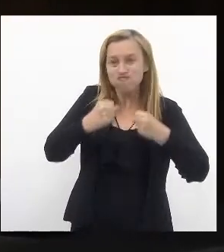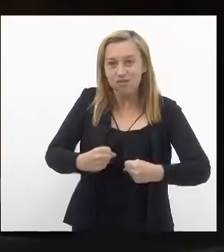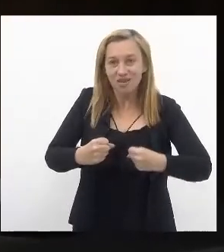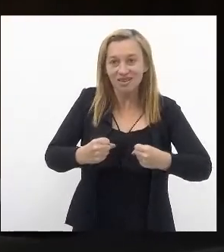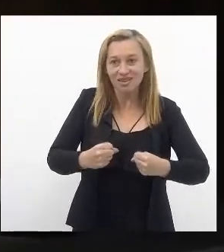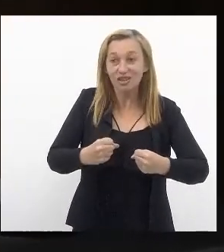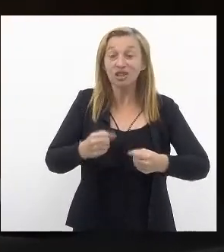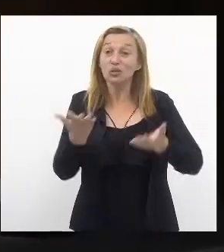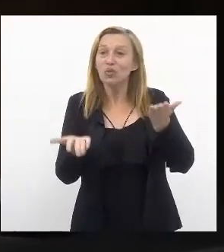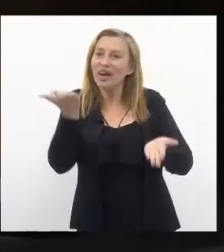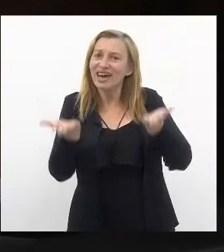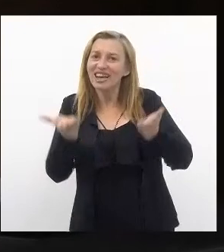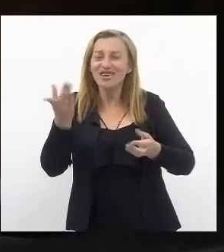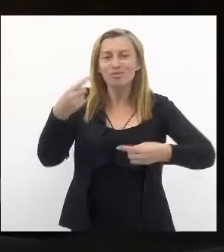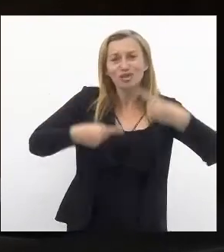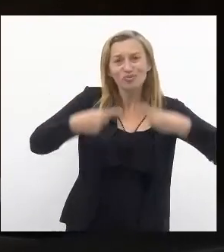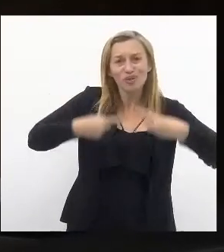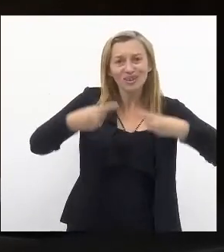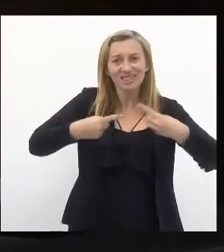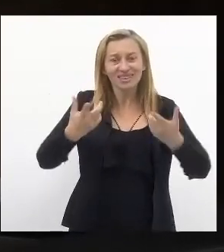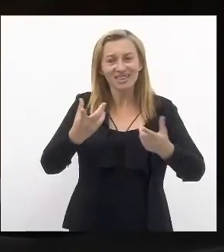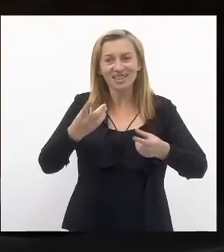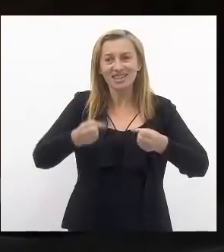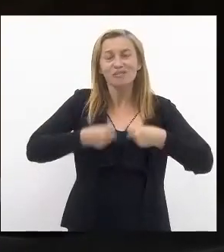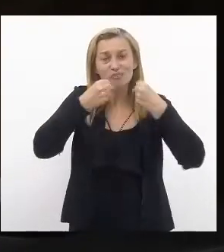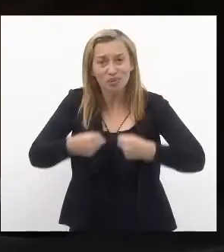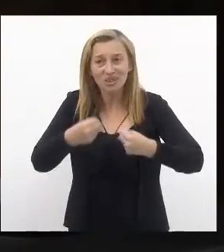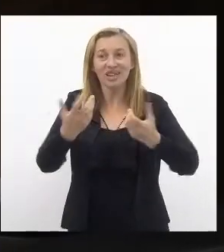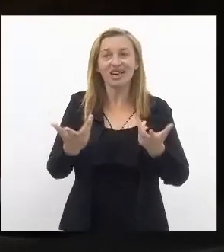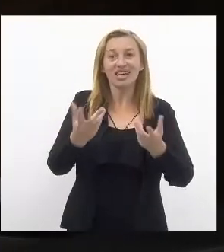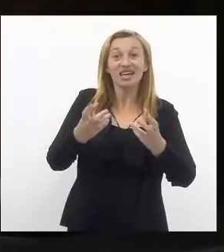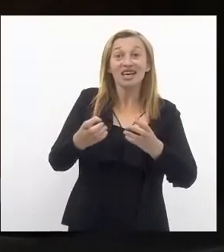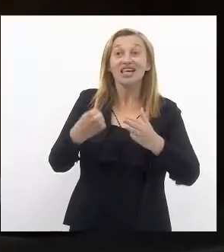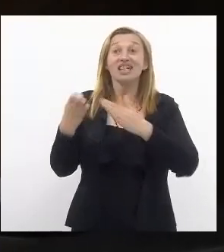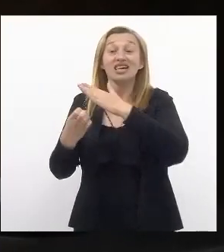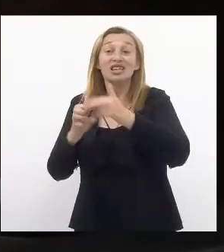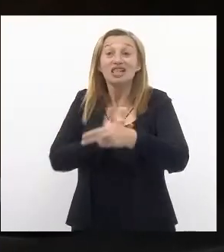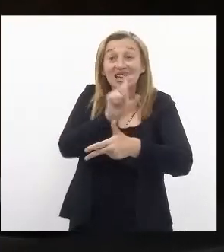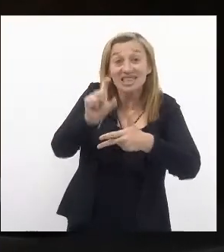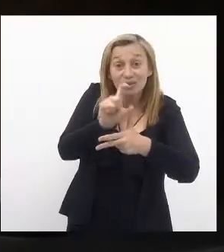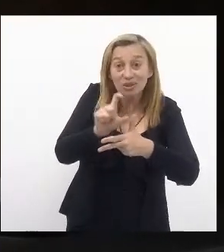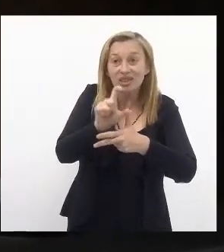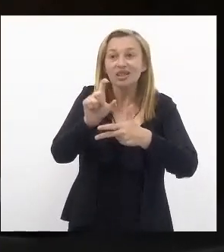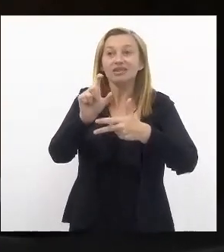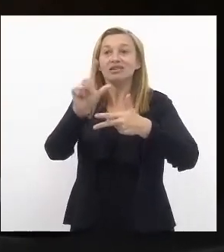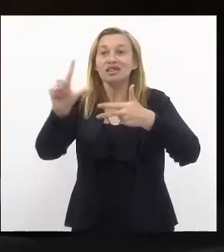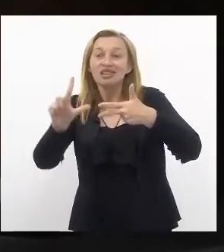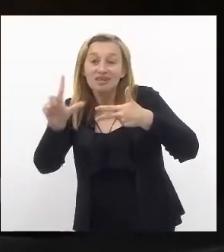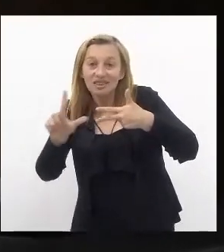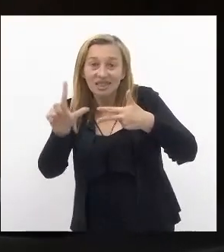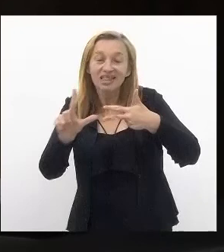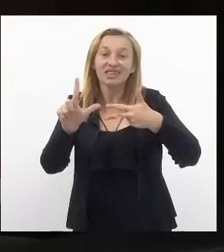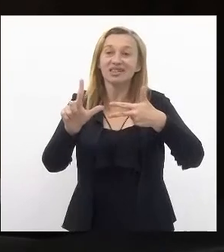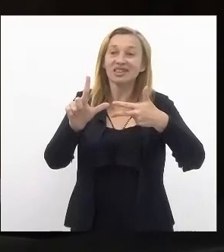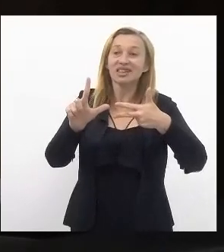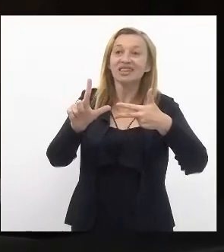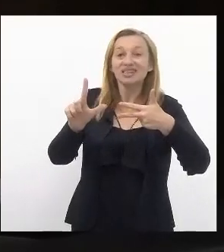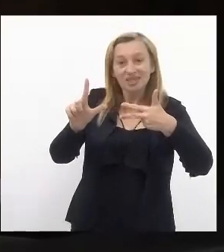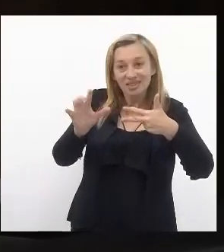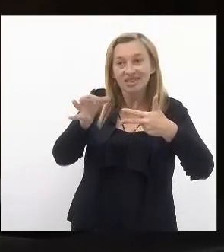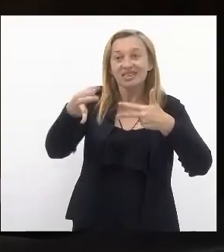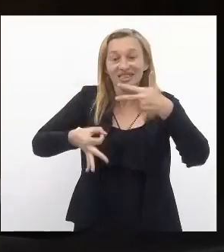del equilibrio del poder. Depende del poder ejecutivo, depende del poder parlamentario, depende del